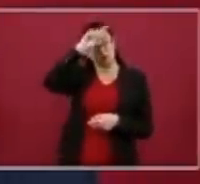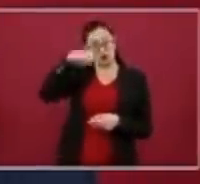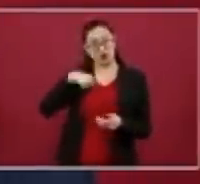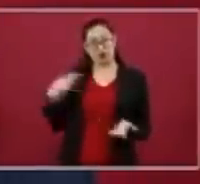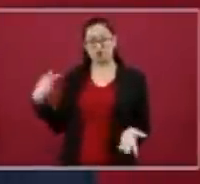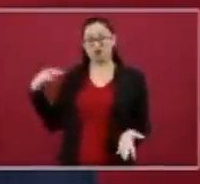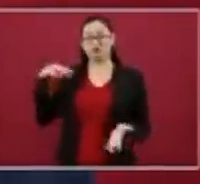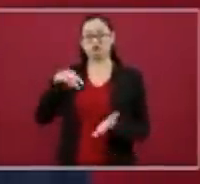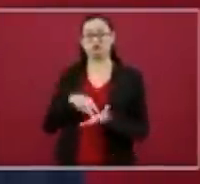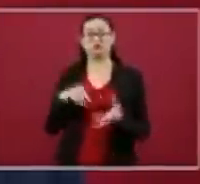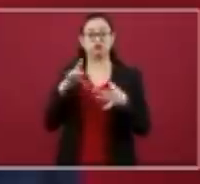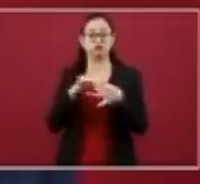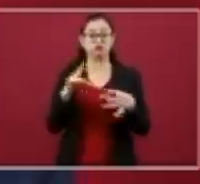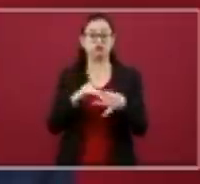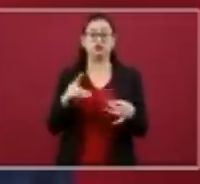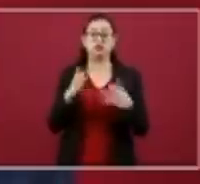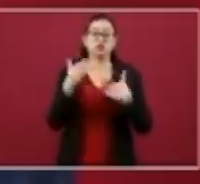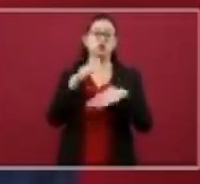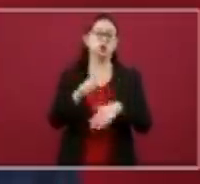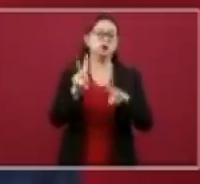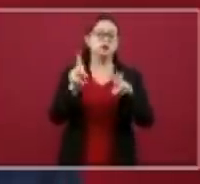del ejército que tiene la ONU,